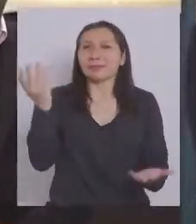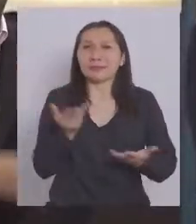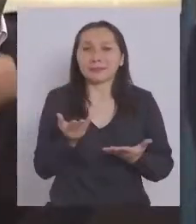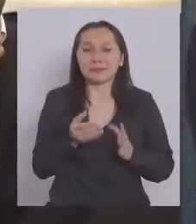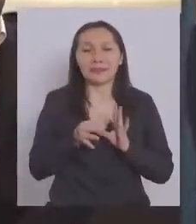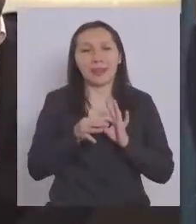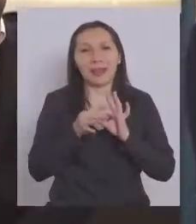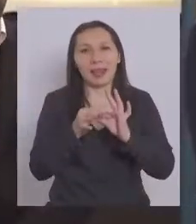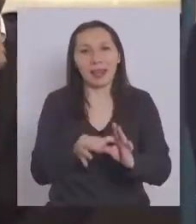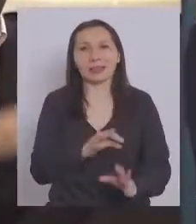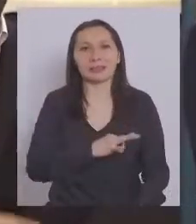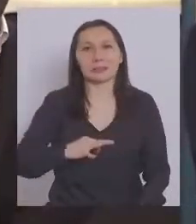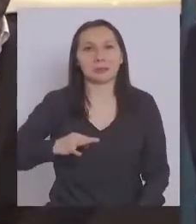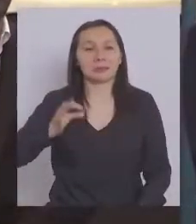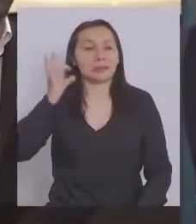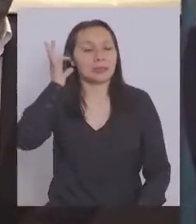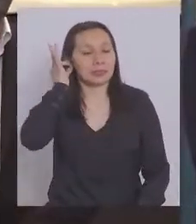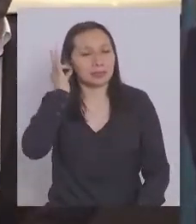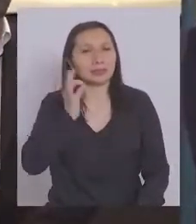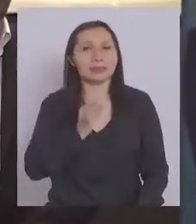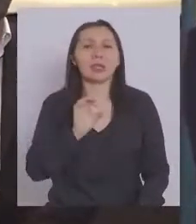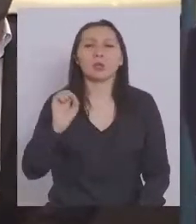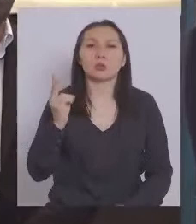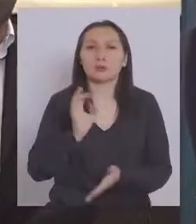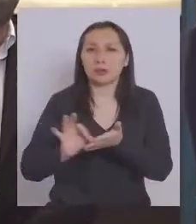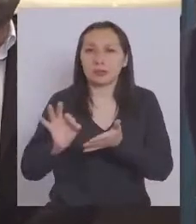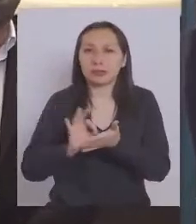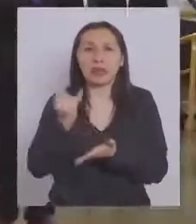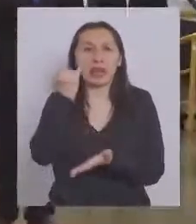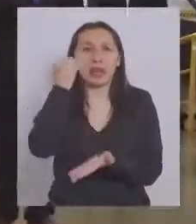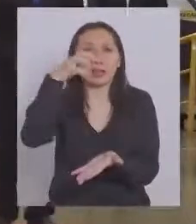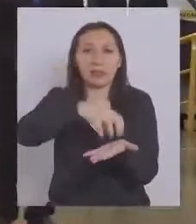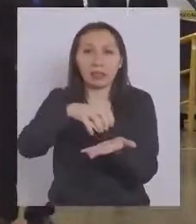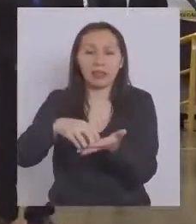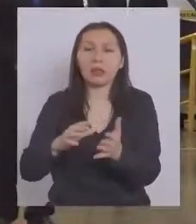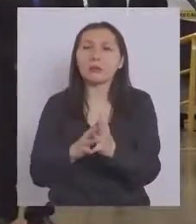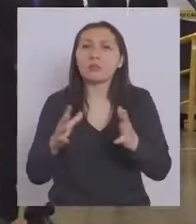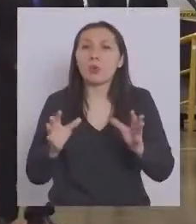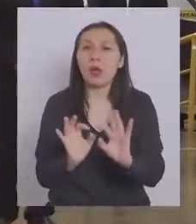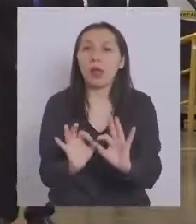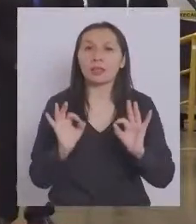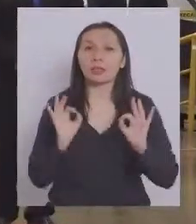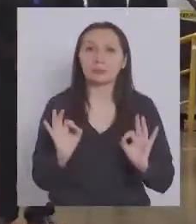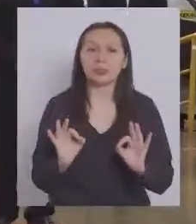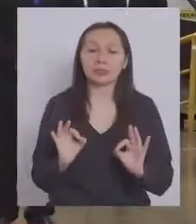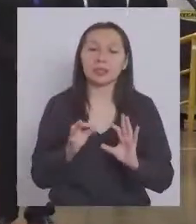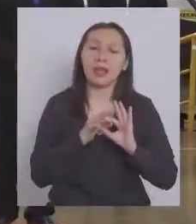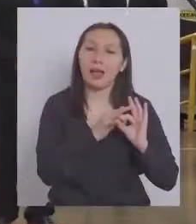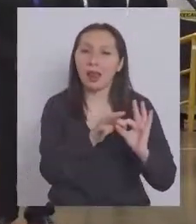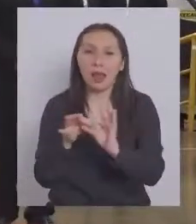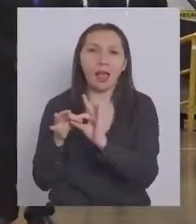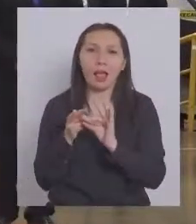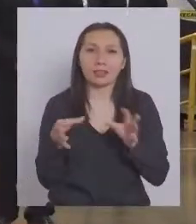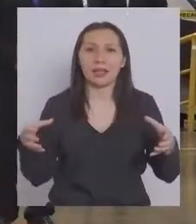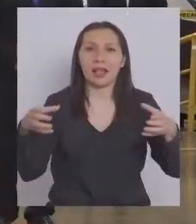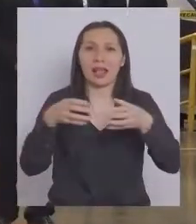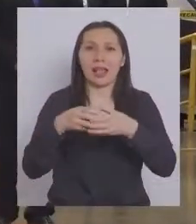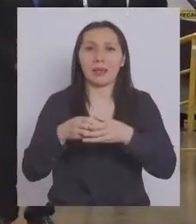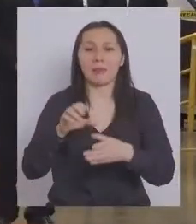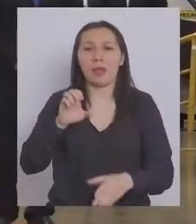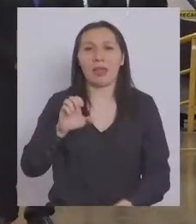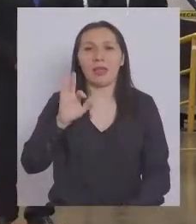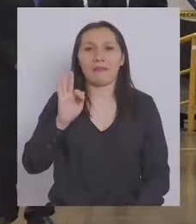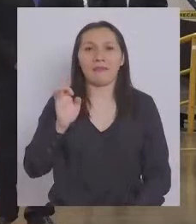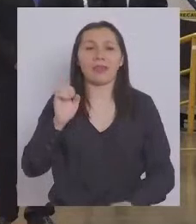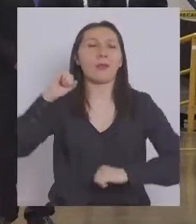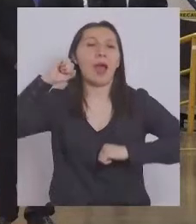agradecer a la ministra, agradecer al subsecretario, a los intendentes, pero muy especialmente a todo el equipo de EFE, que ha